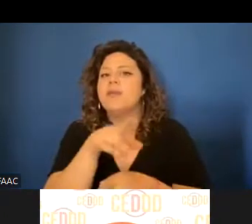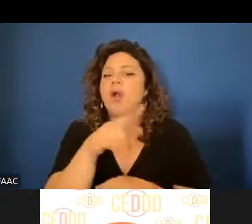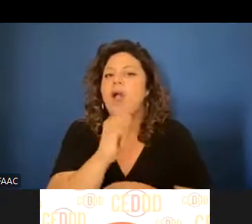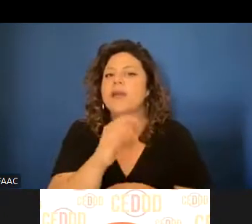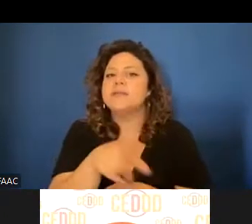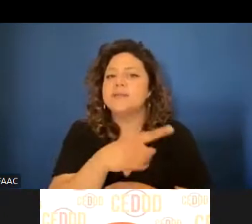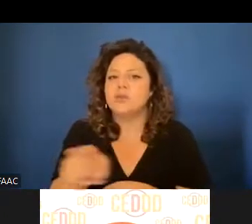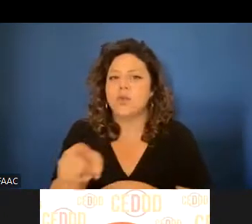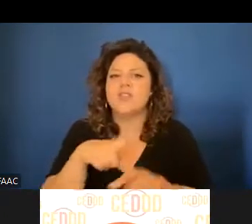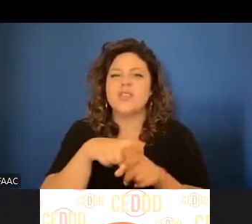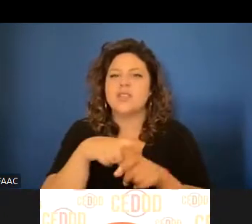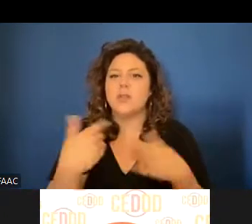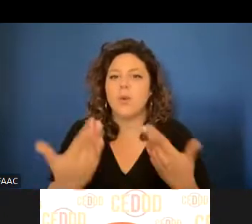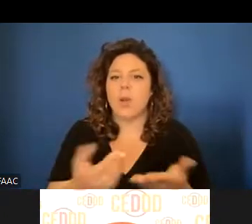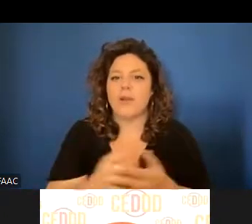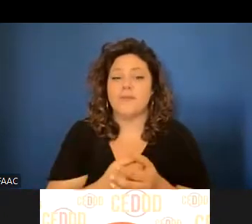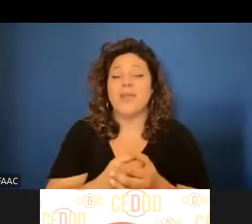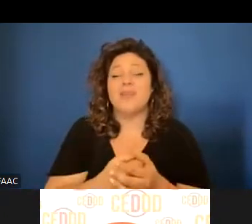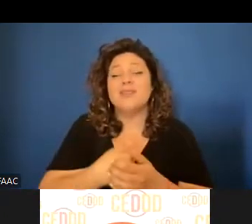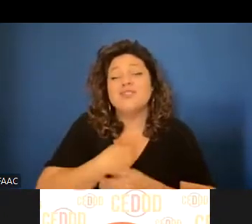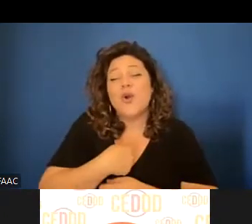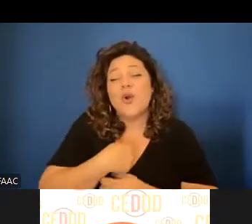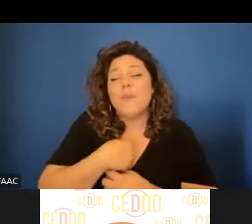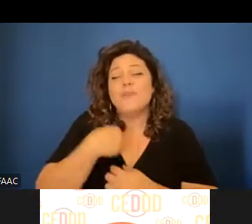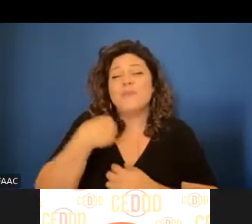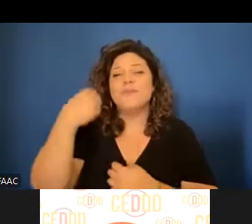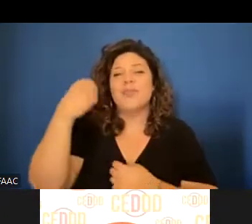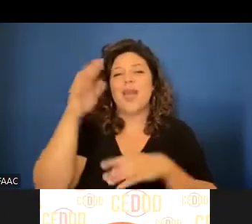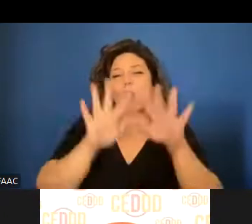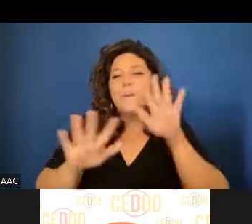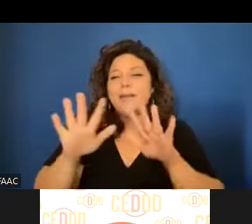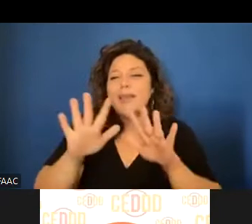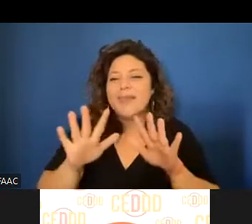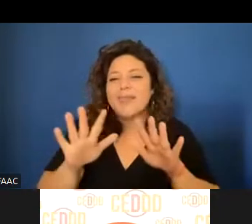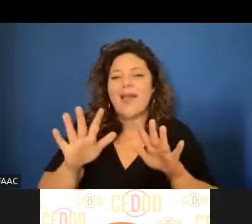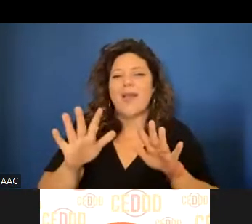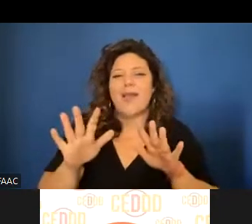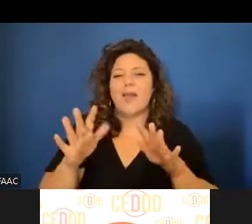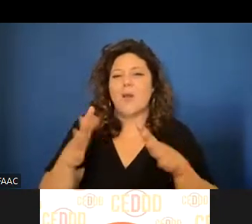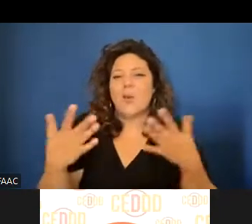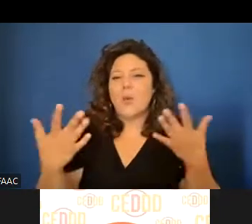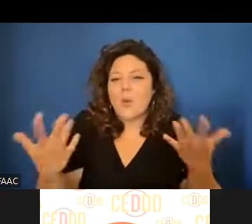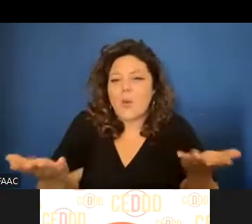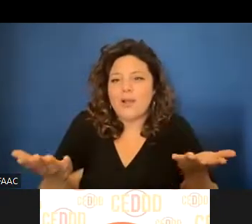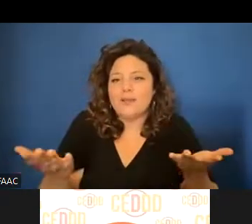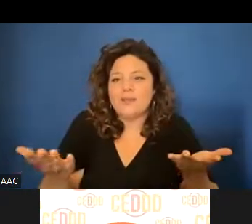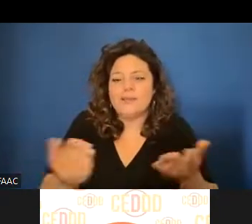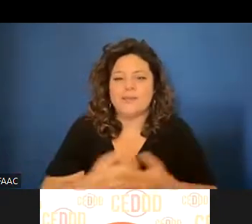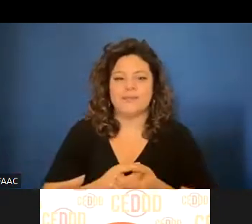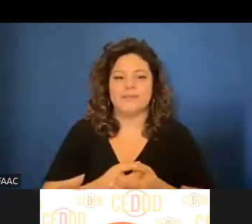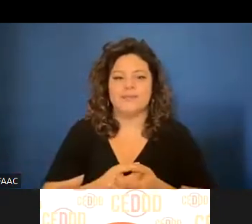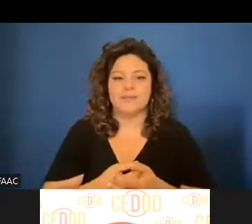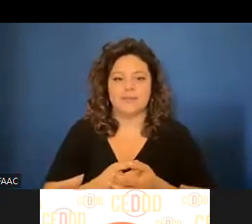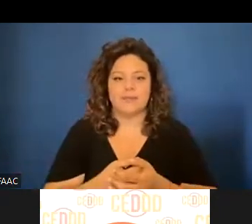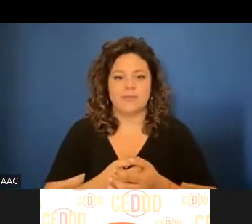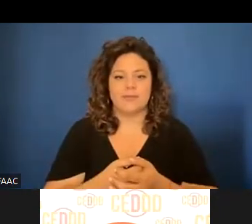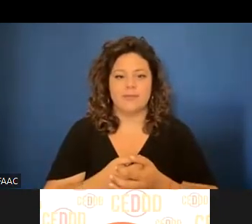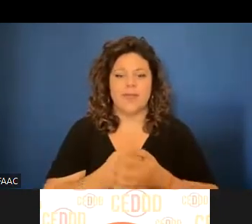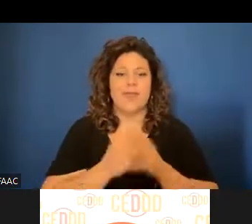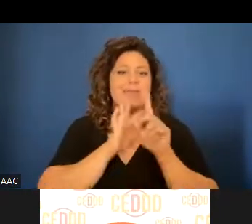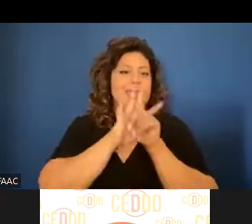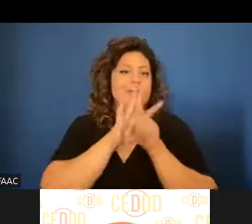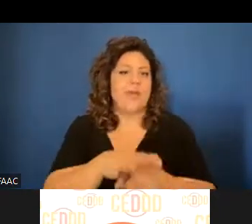de discriminación, ¿de acuerdo? Que por eso lo comento. Claro, claro. Muchísimas gracias. Efectivamente, en el chat